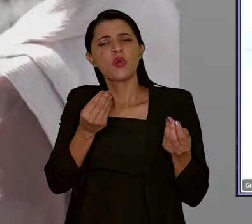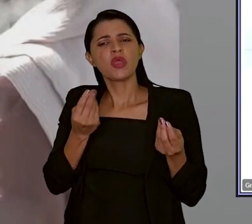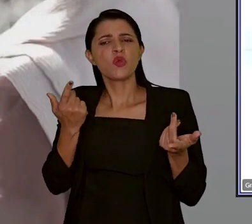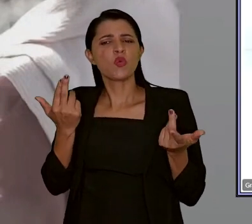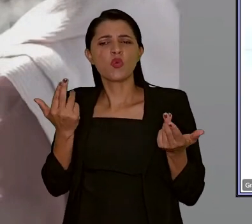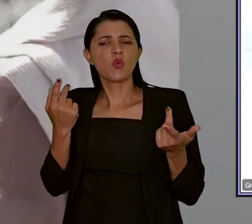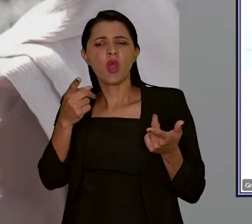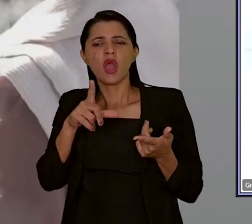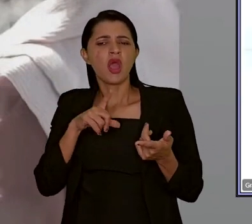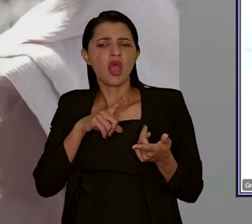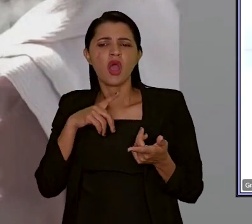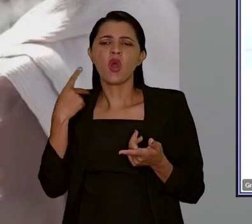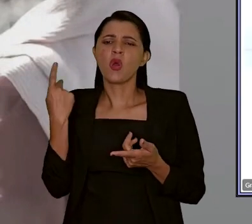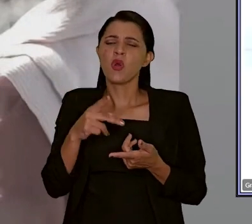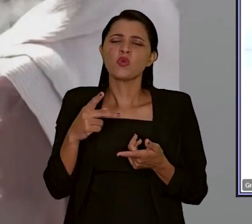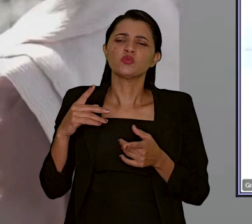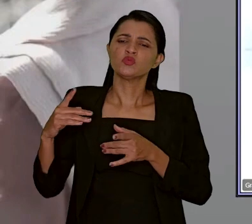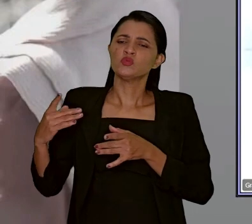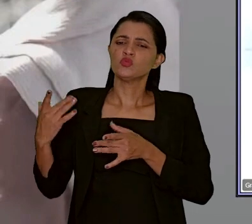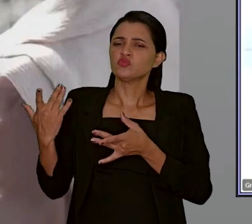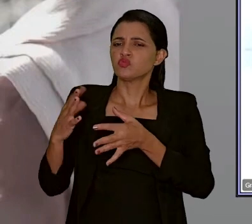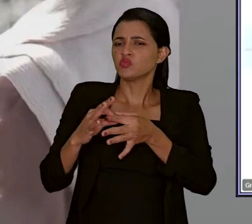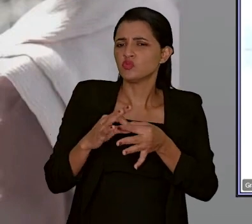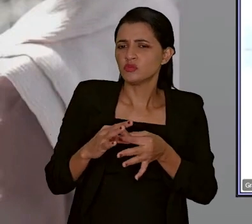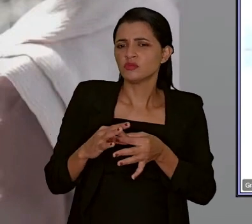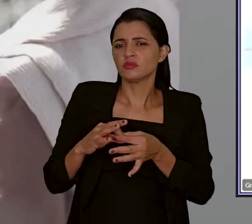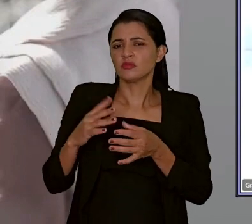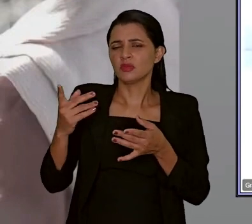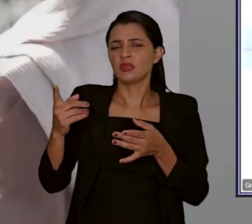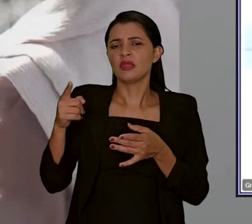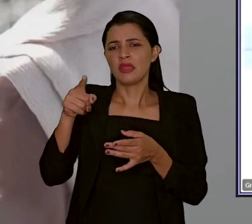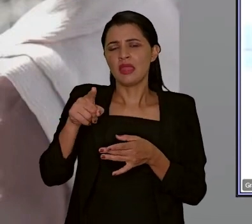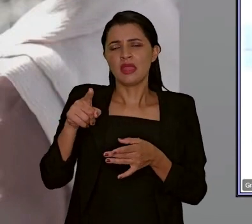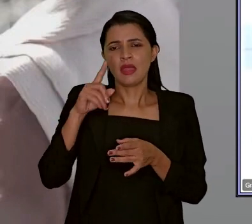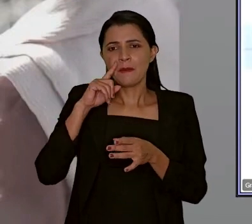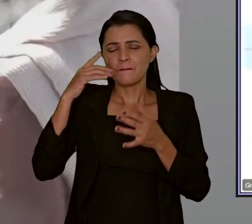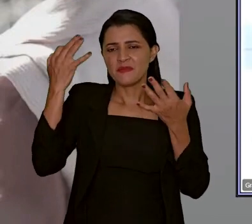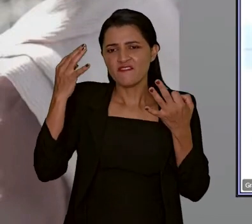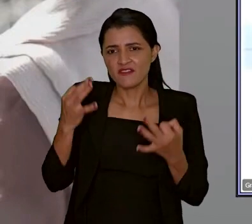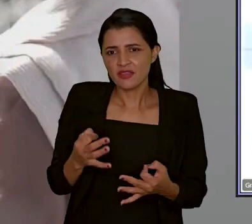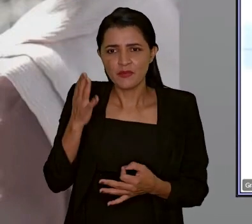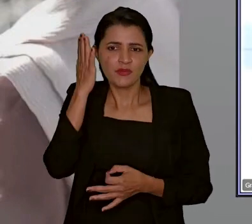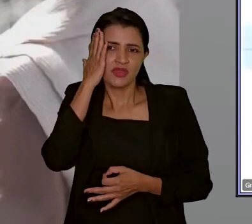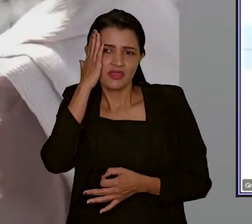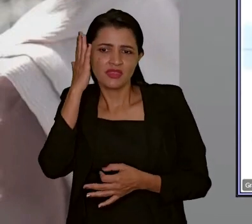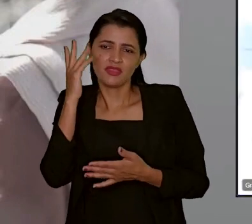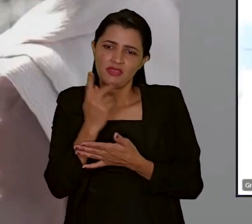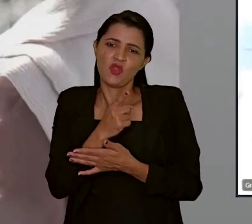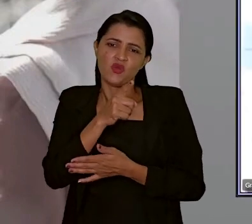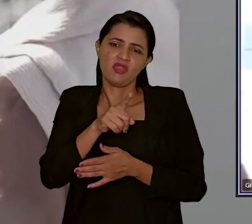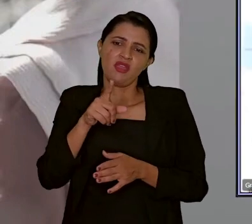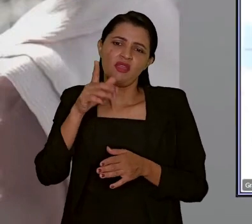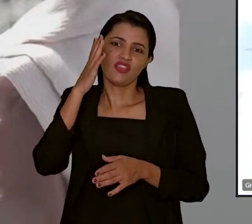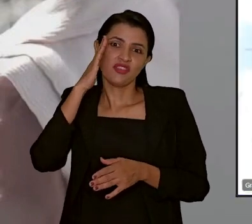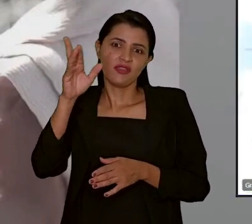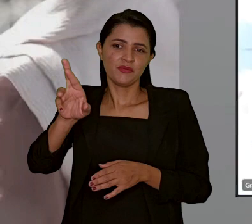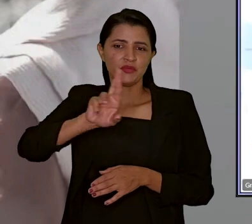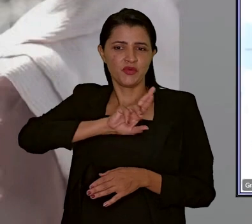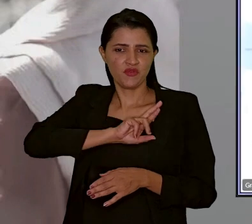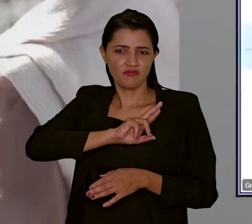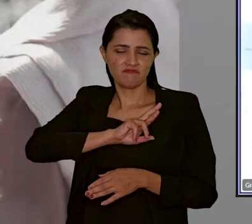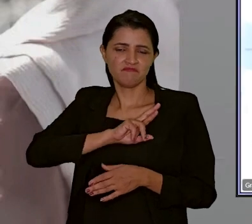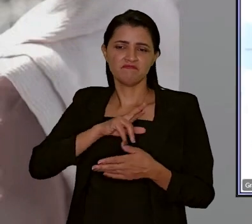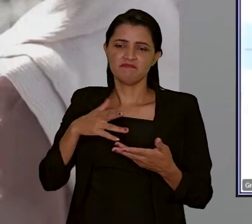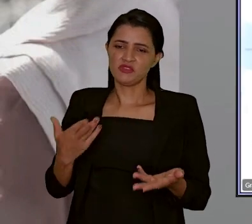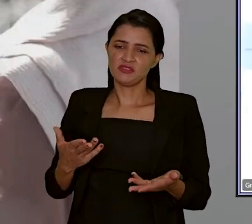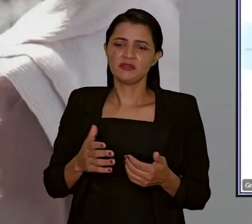guarda, la custodia. Y me dijo, yo sé perfectamente lo que hago, doctora. Bueno, pues